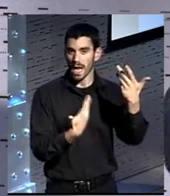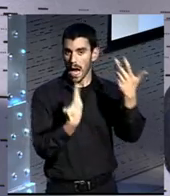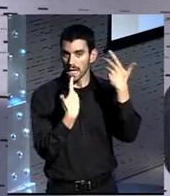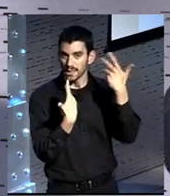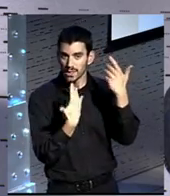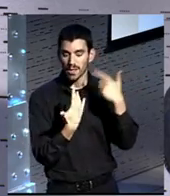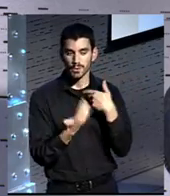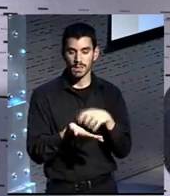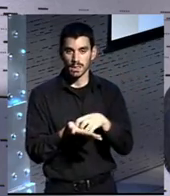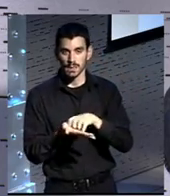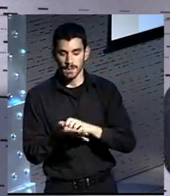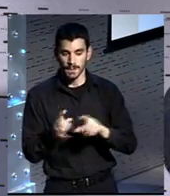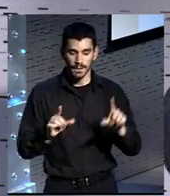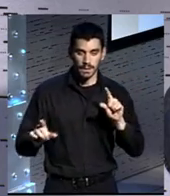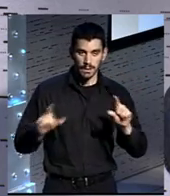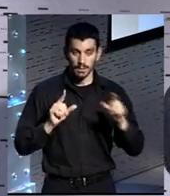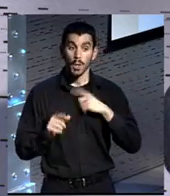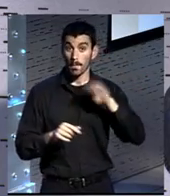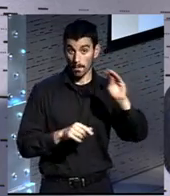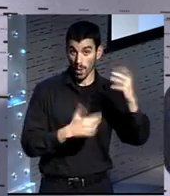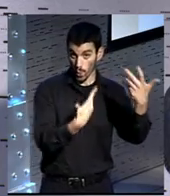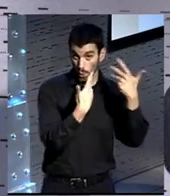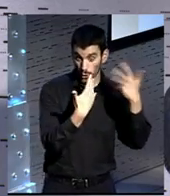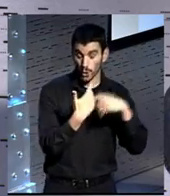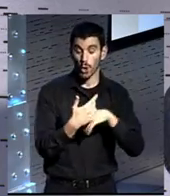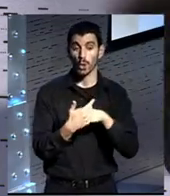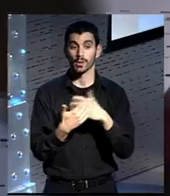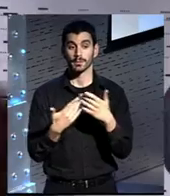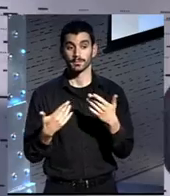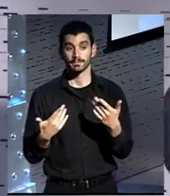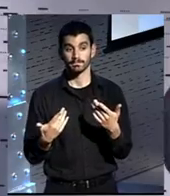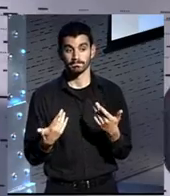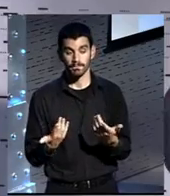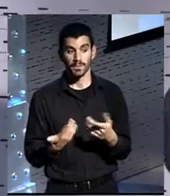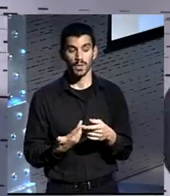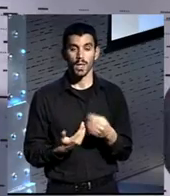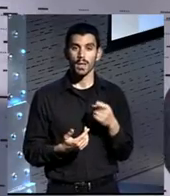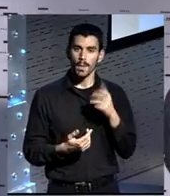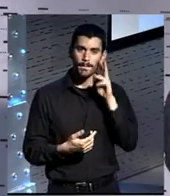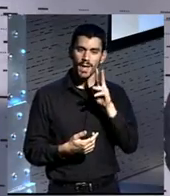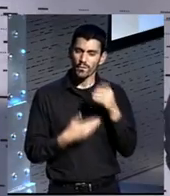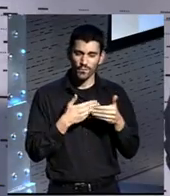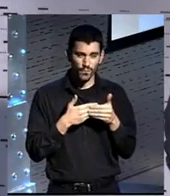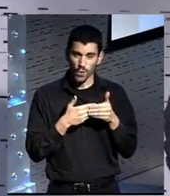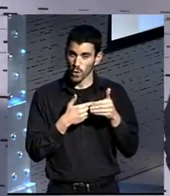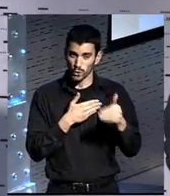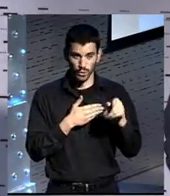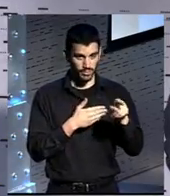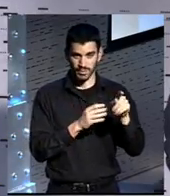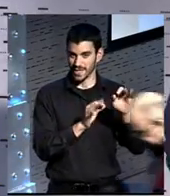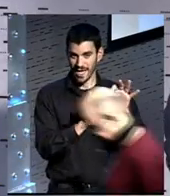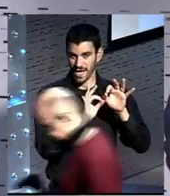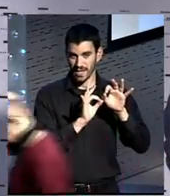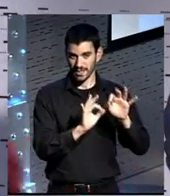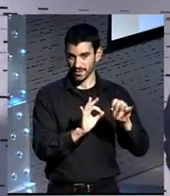sea difícil encontrar de alguna otra manera. Ese es su papel de futuro, claramente. También es verdad